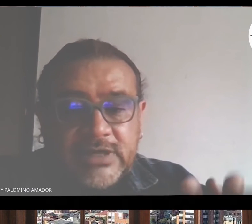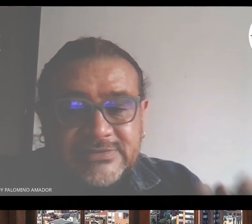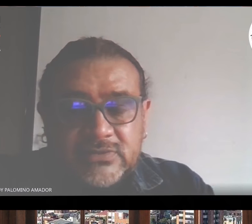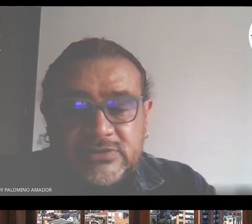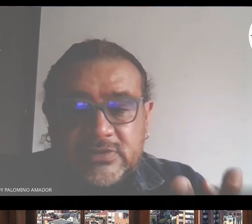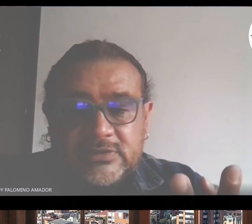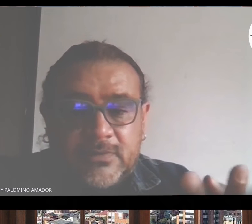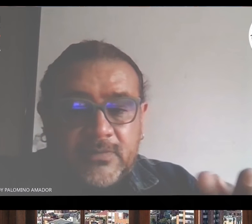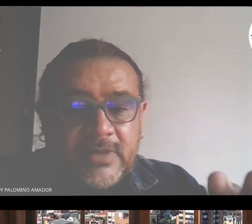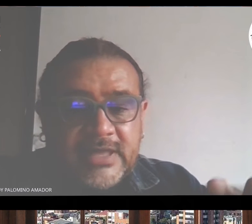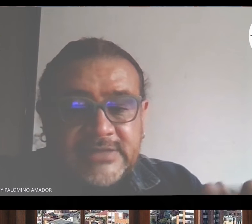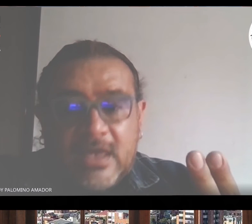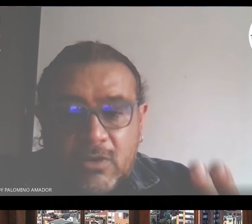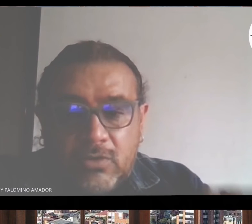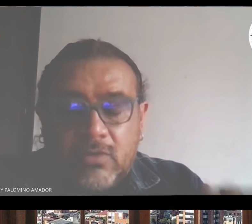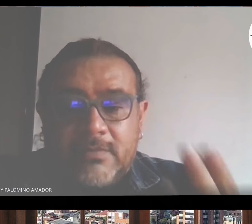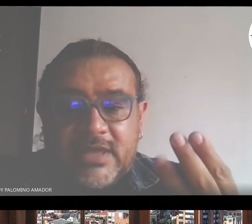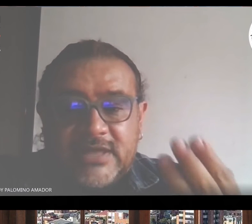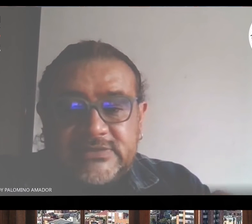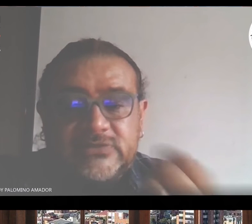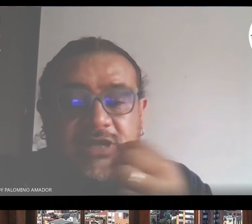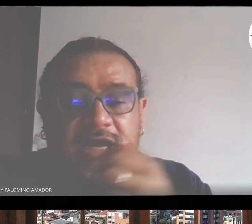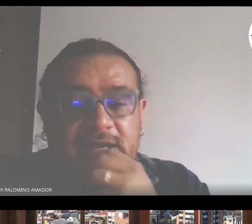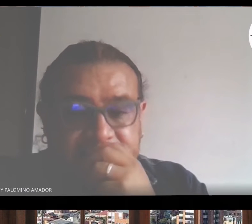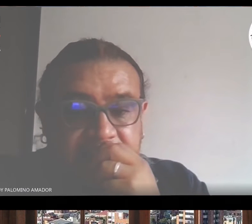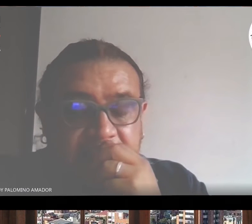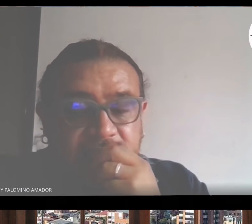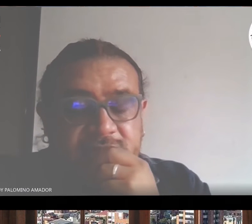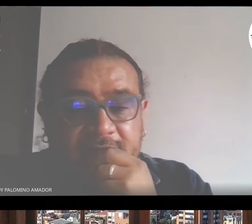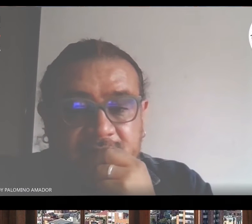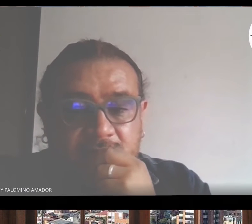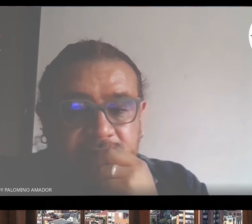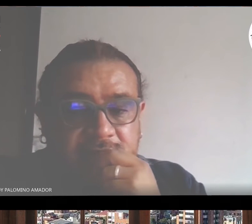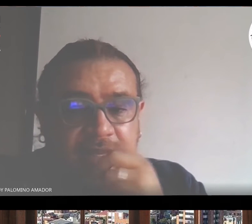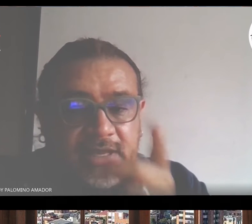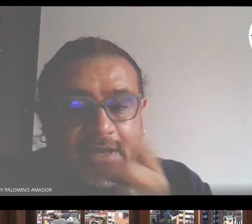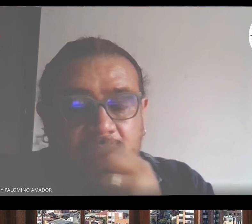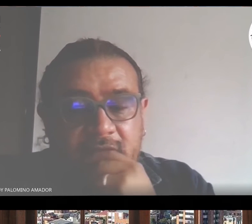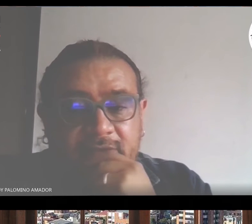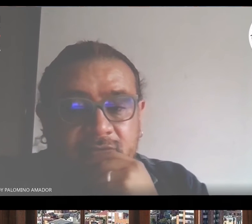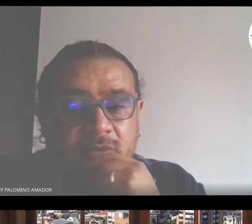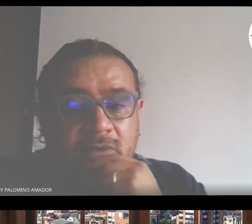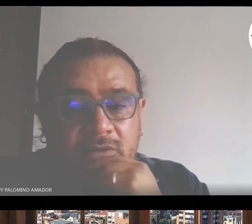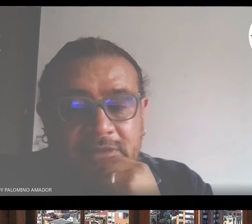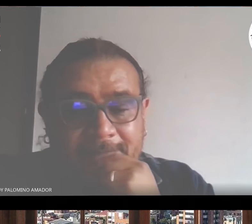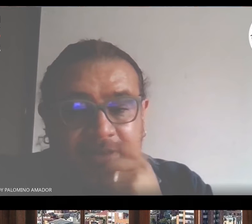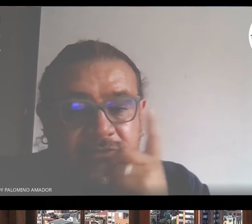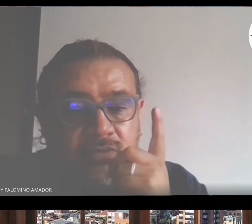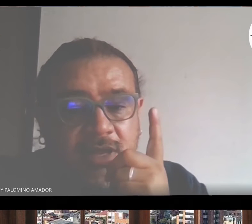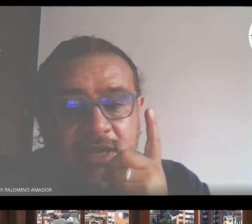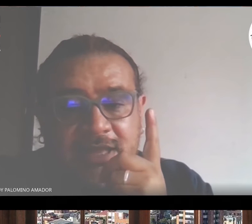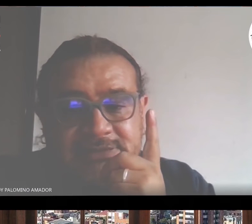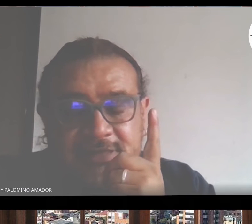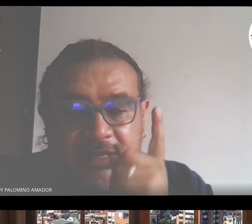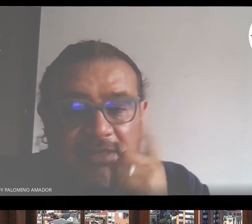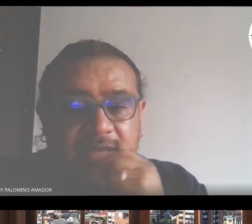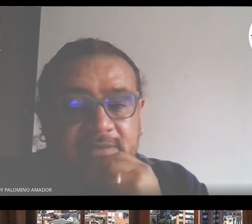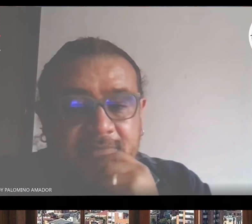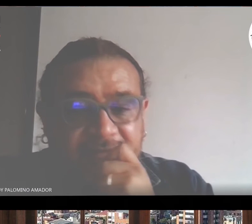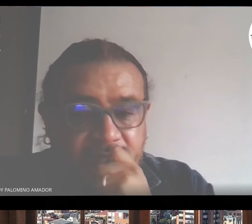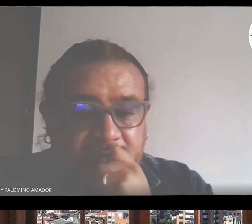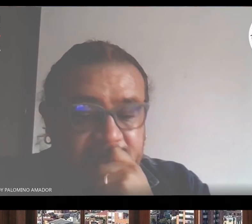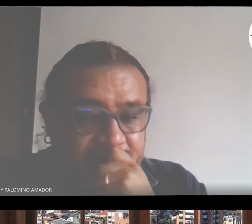reconoce las condiciones propias económicas y sociales de los territorios y creo que eso también es una de las